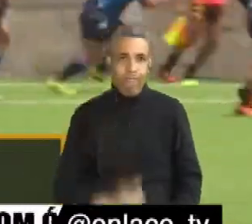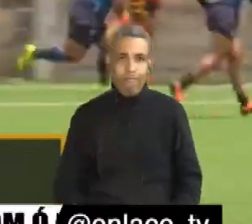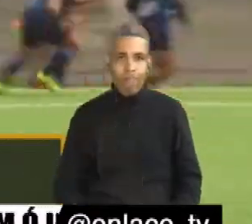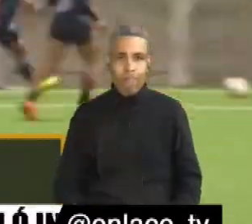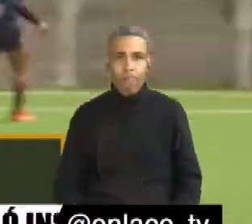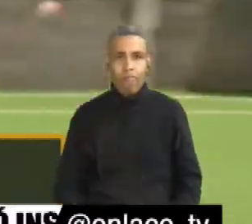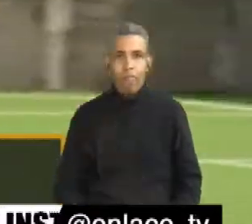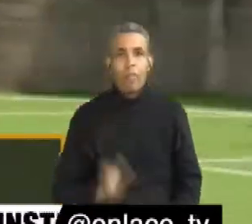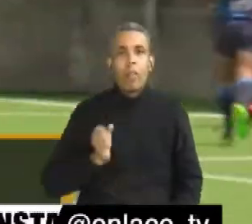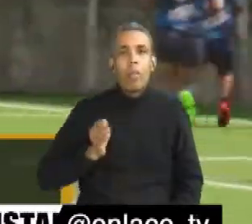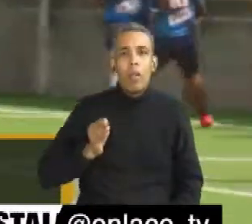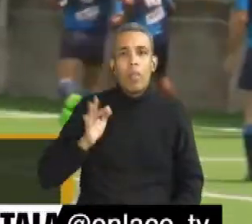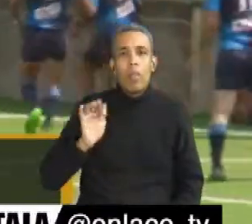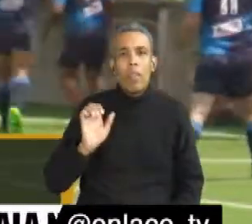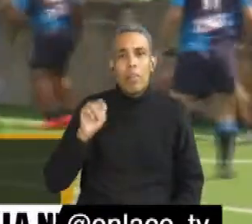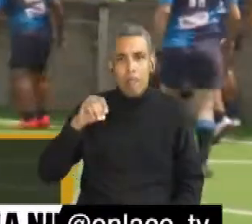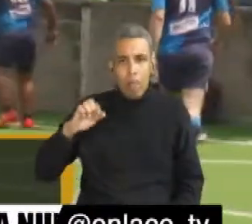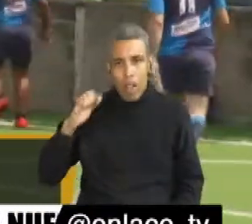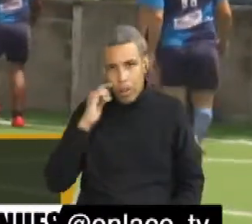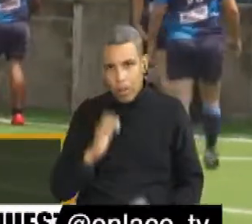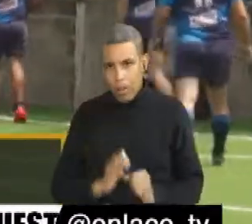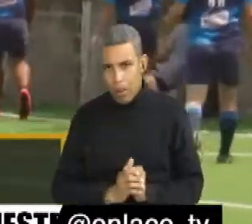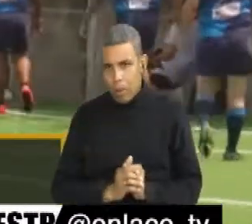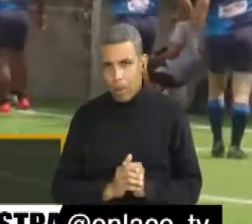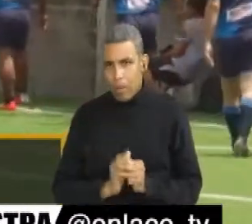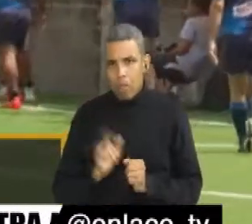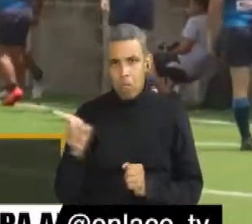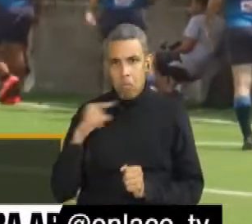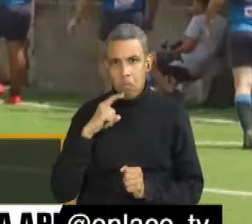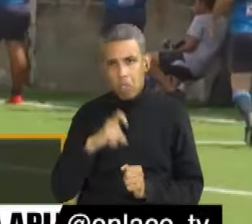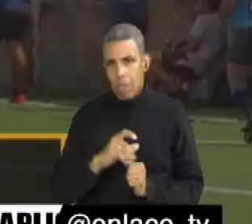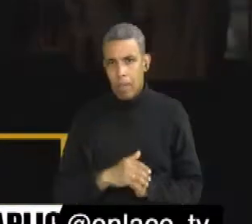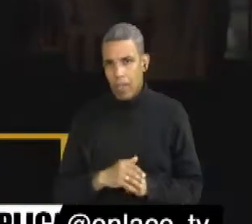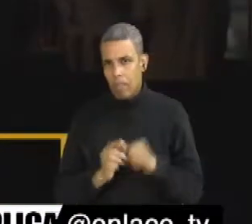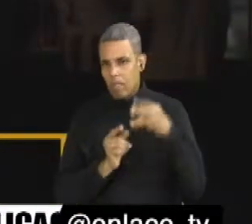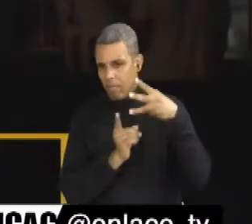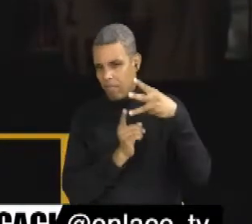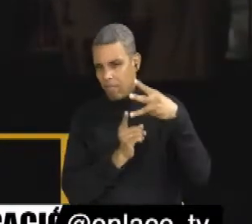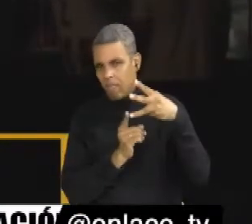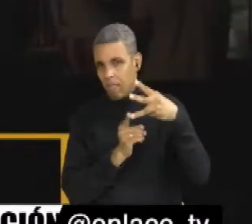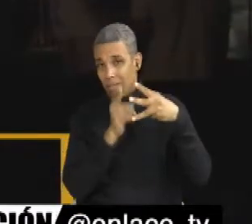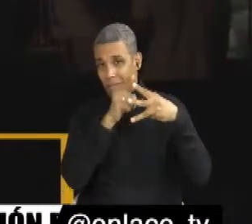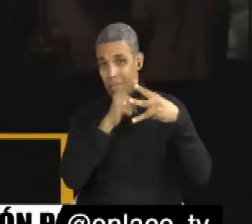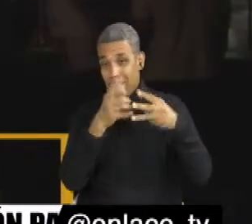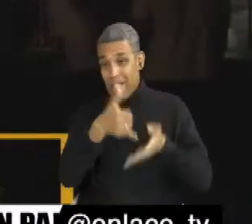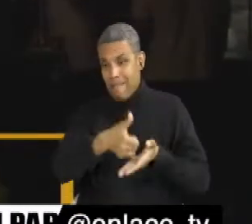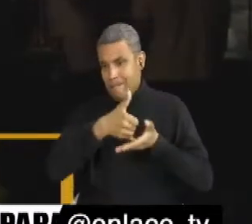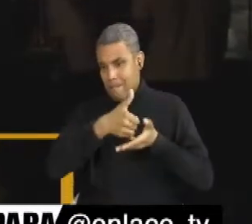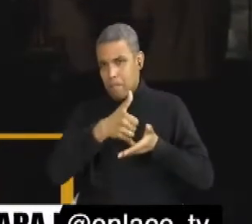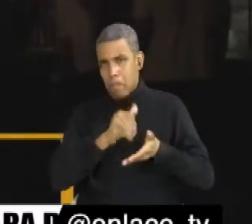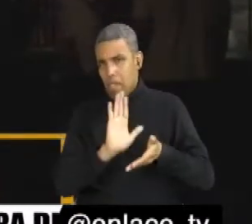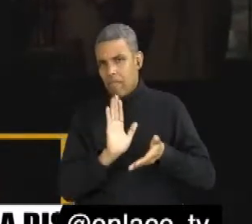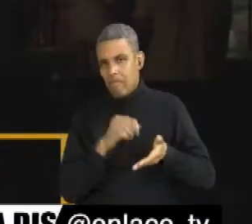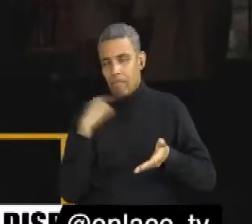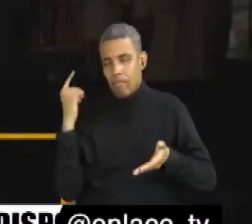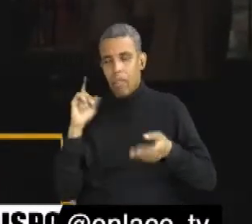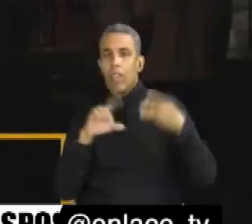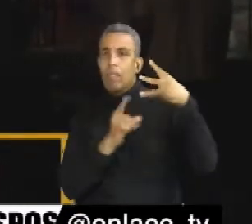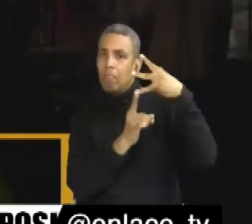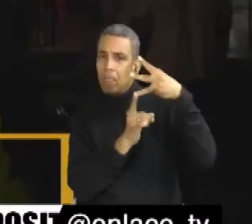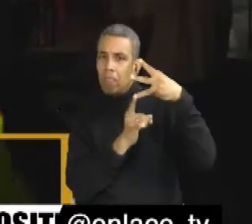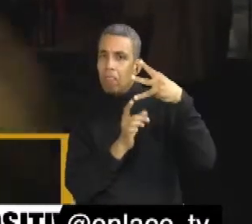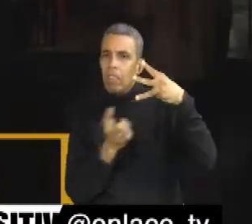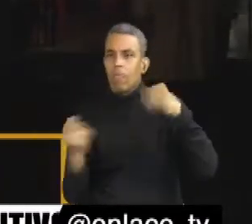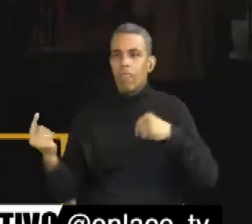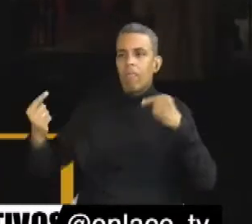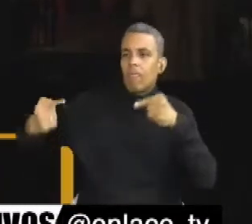Templarios disputará el tercer puesto de este departamental en Bucaramanga. Dentro de 15 días vamos a disputar el tercer puesto contra el equipo Toros, con